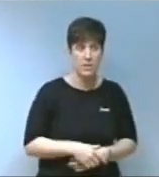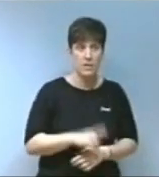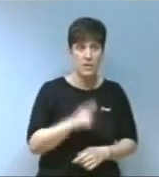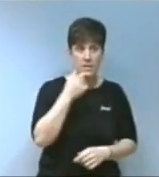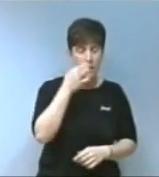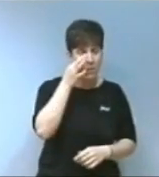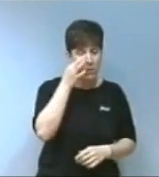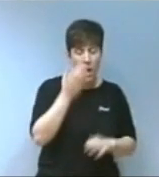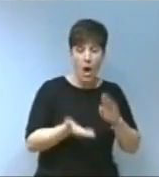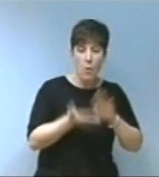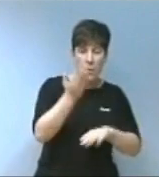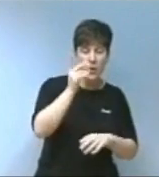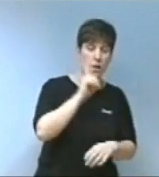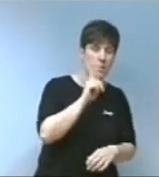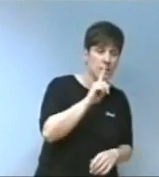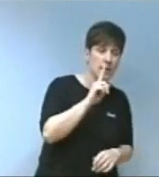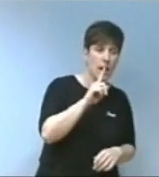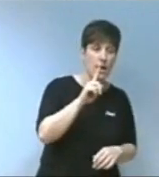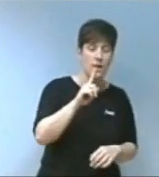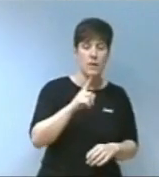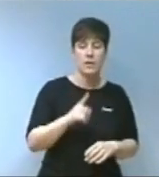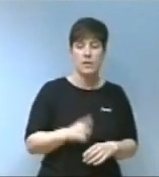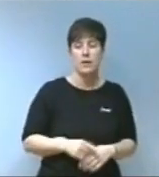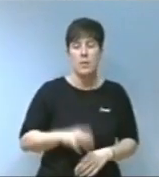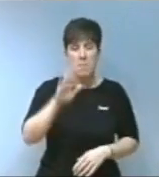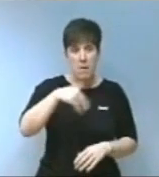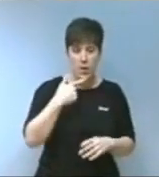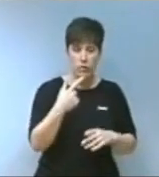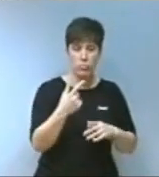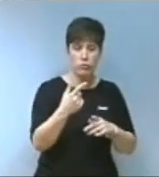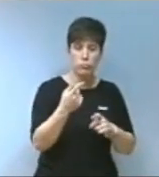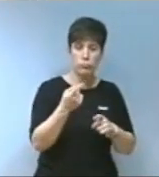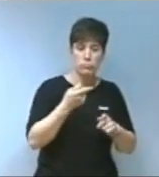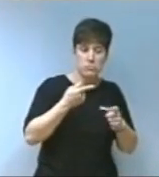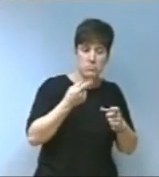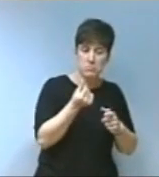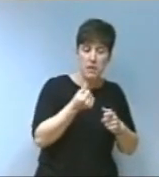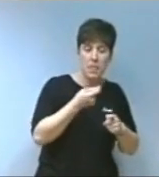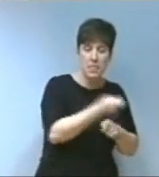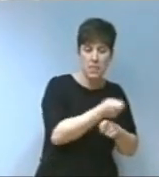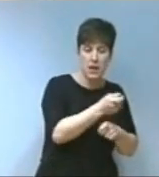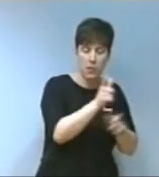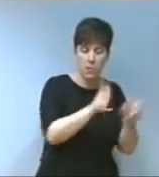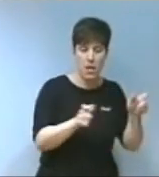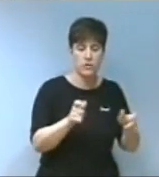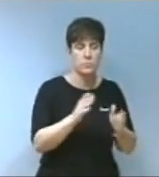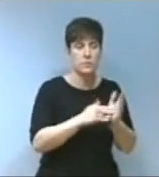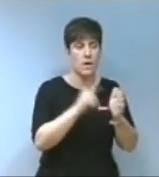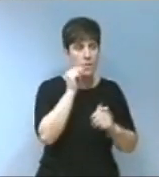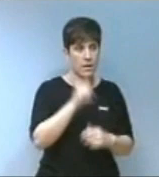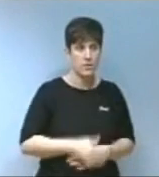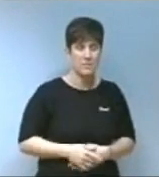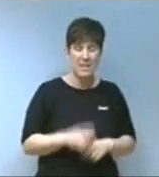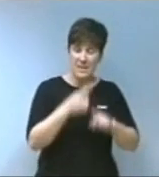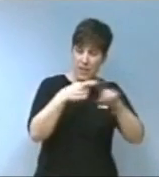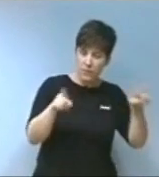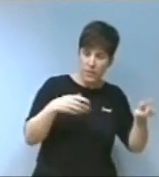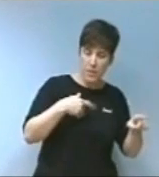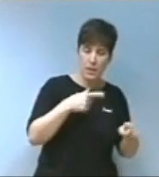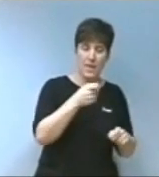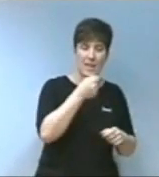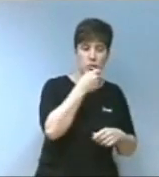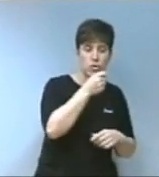con esos 1.325 millones de mentira que no aparecen por ningún lado. Esa es la diferencia de cómo trata el PSOE a los catalanes golpistas y